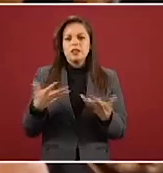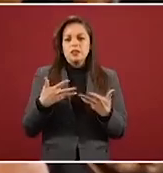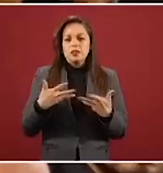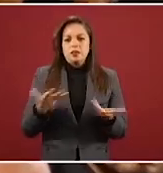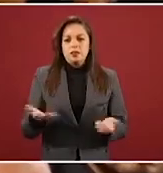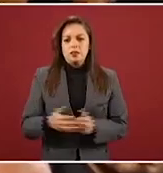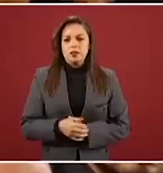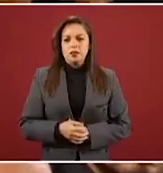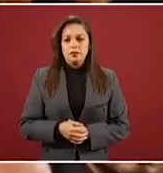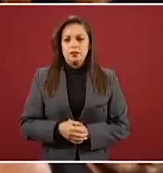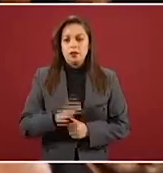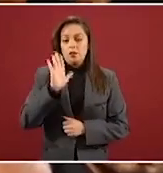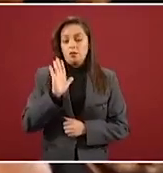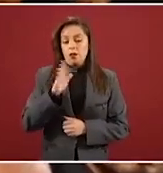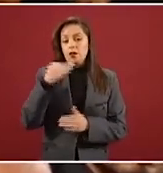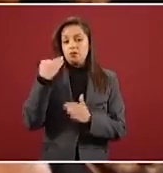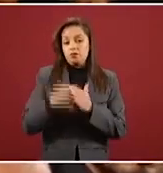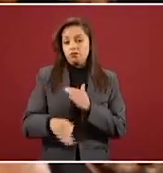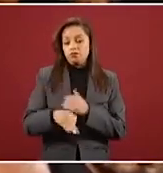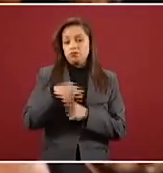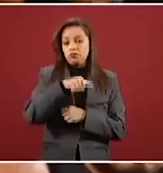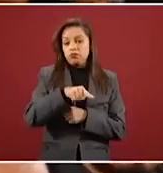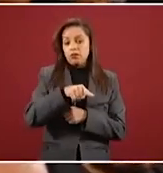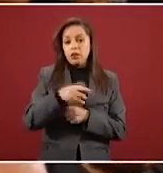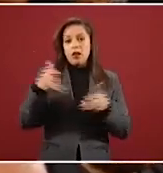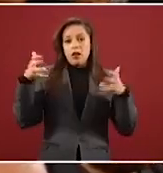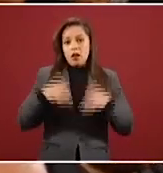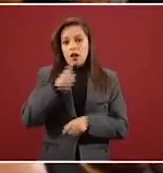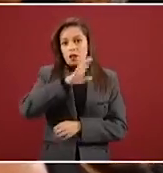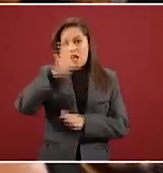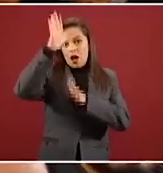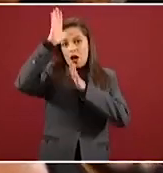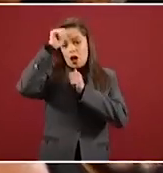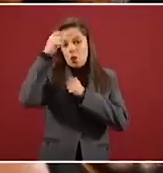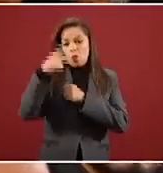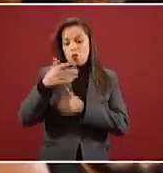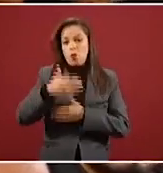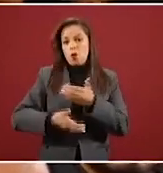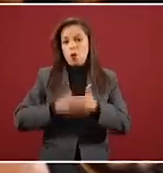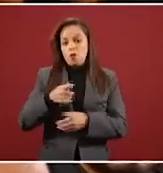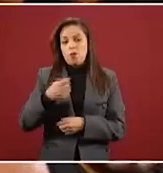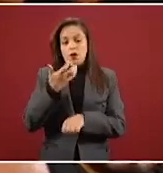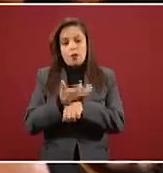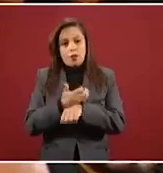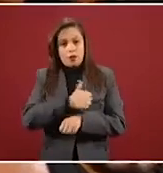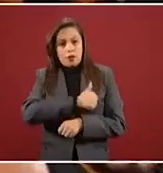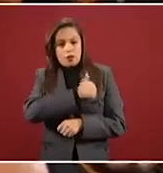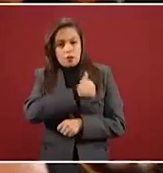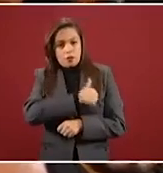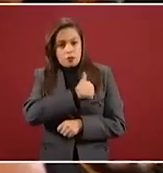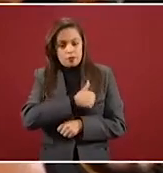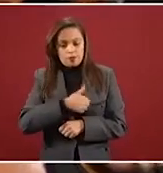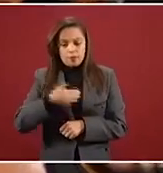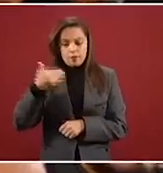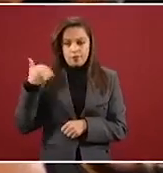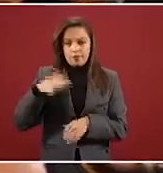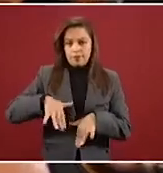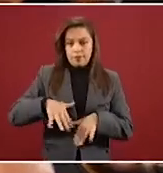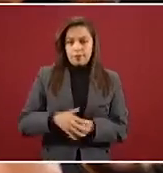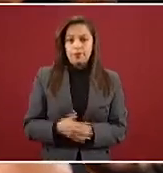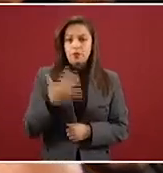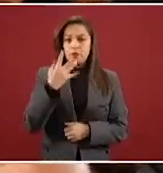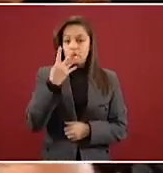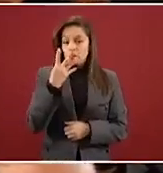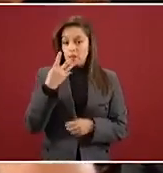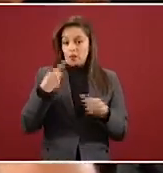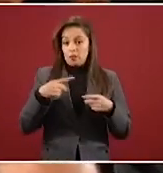se comprometieron a respetar en el Acuerdo Comercial México-Estados Unidos y Canadá. ¿Y de qué se trata? Han llegado estos 54 empleados, me lo